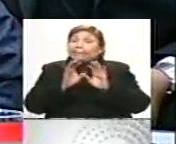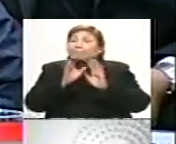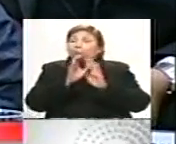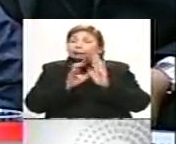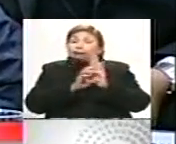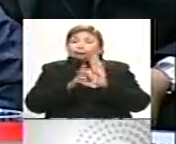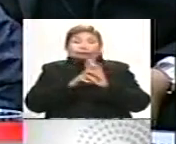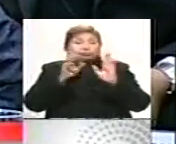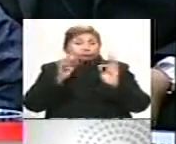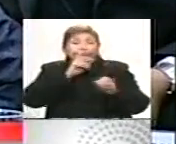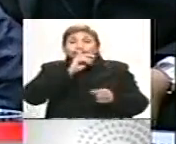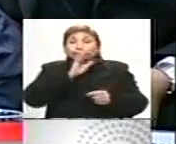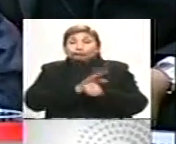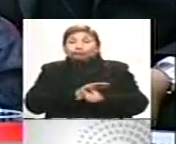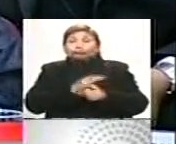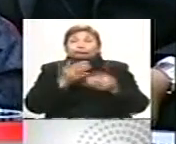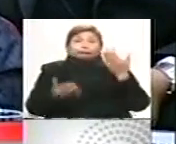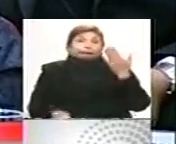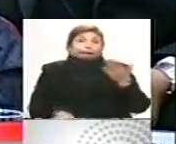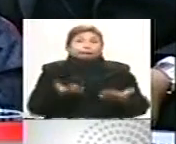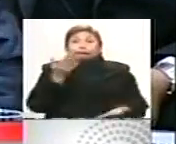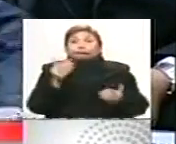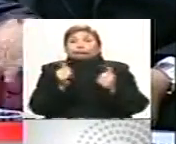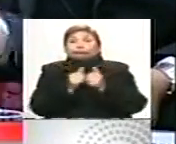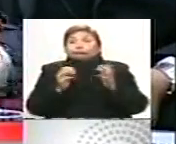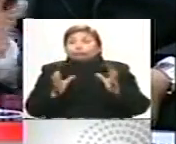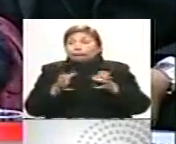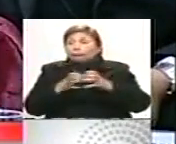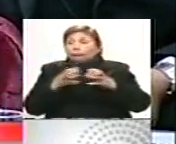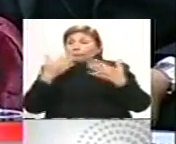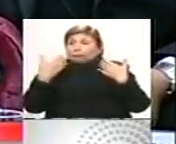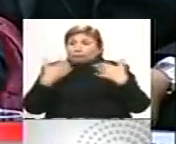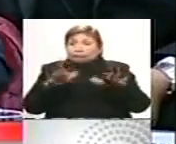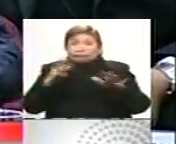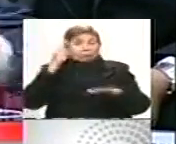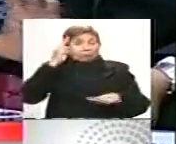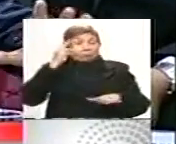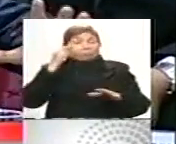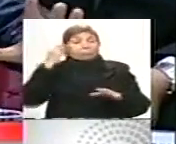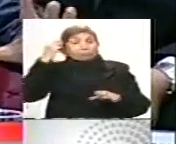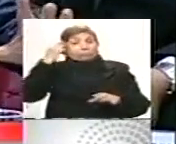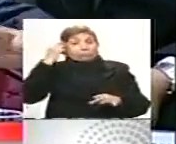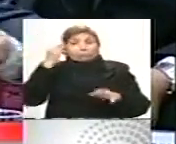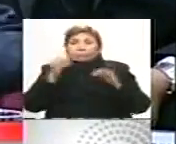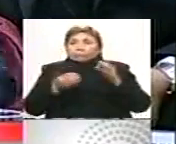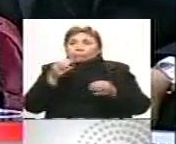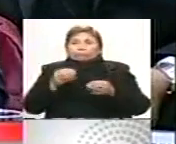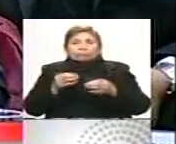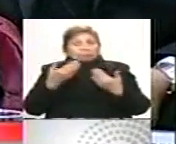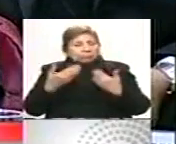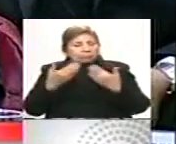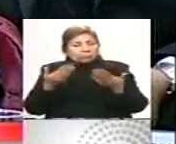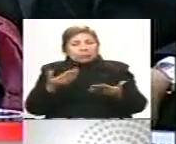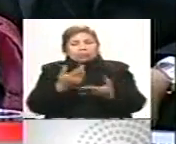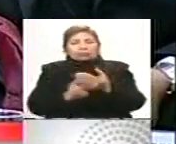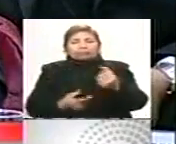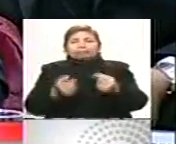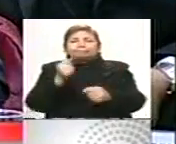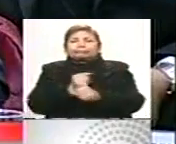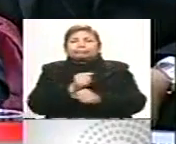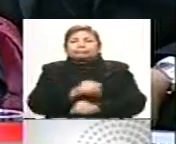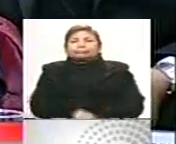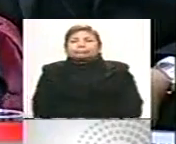se ha cumplido con ese filtro, probablemente el Congreso, ya por razones políticas, ya no necesariamente jurídicas, dará el voto de confianza.